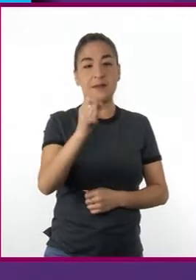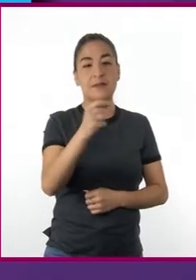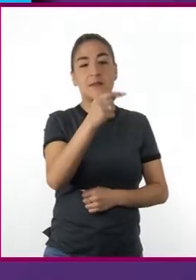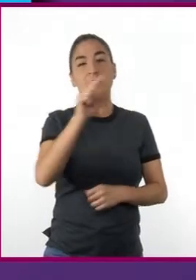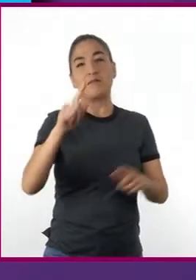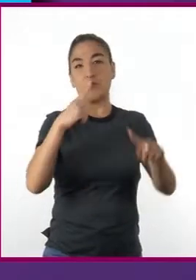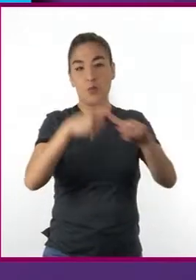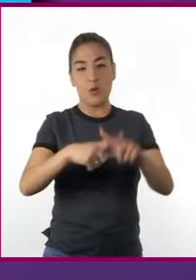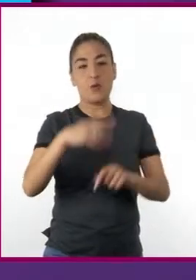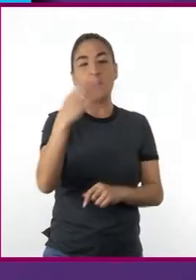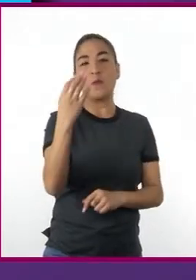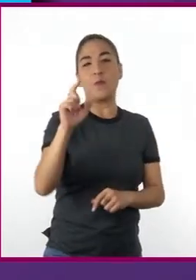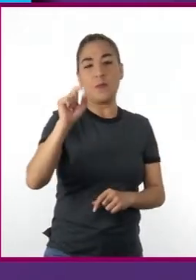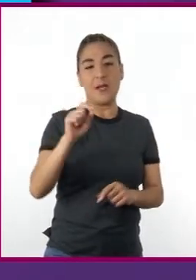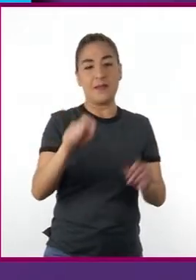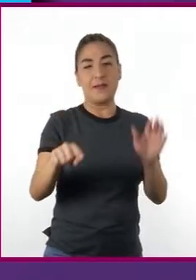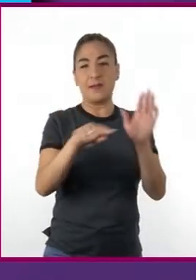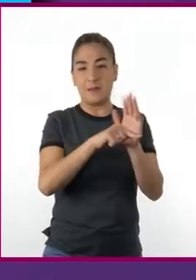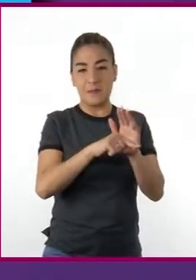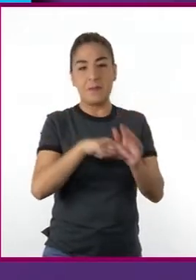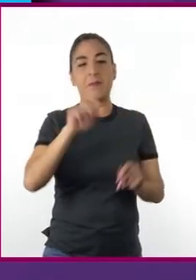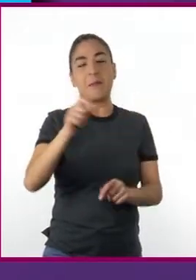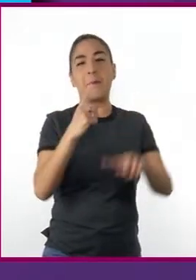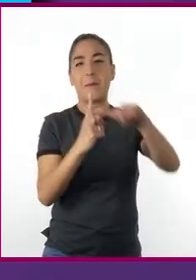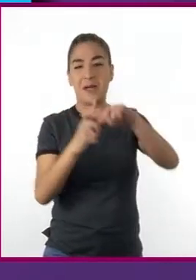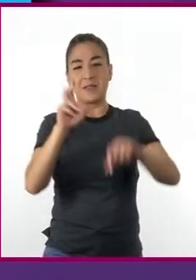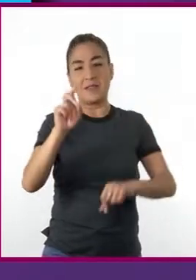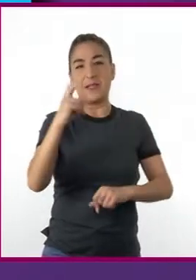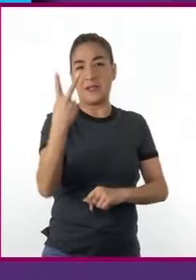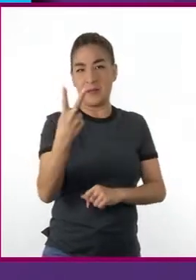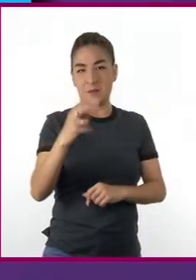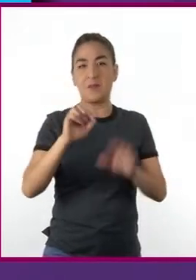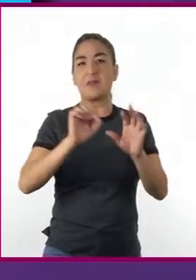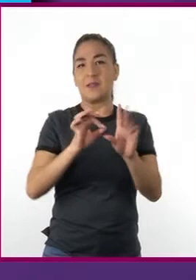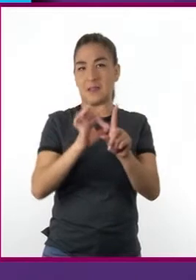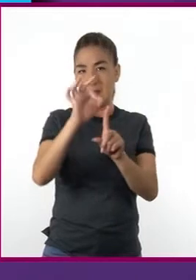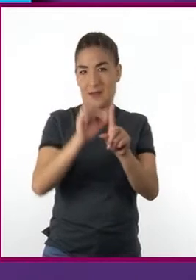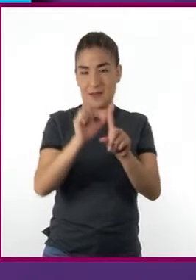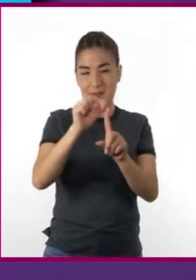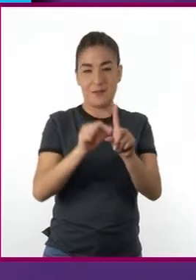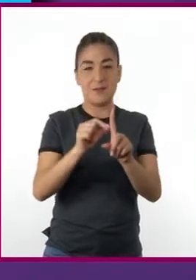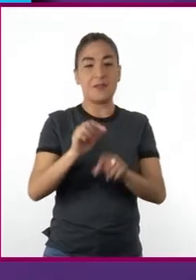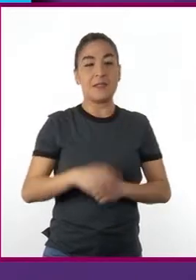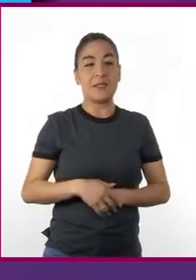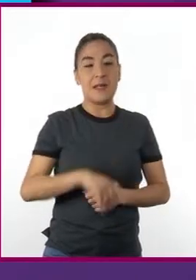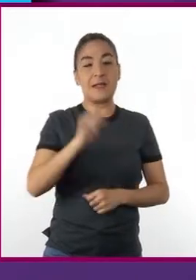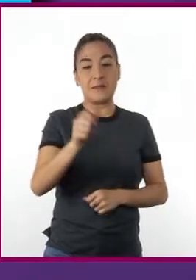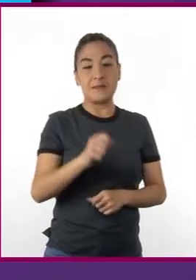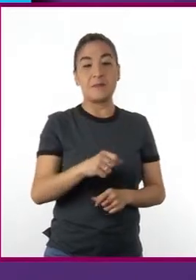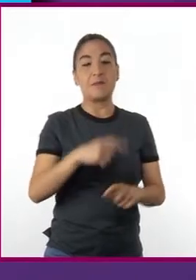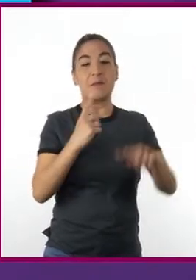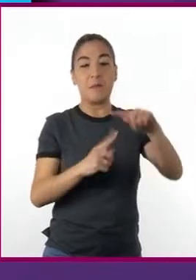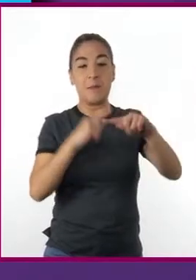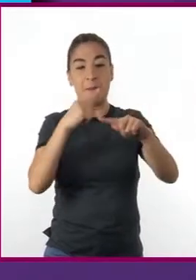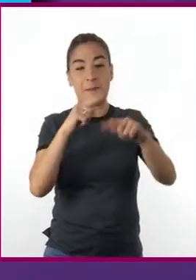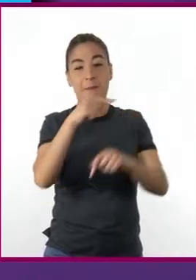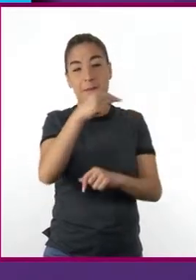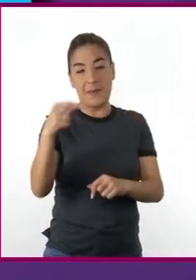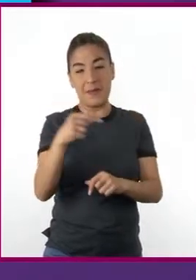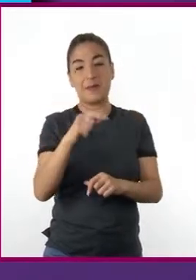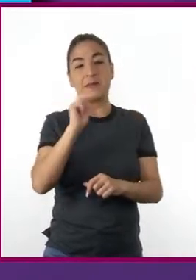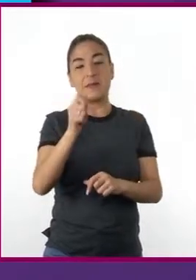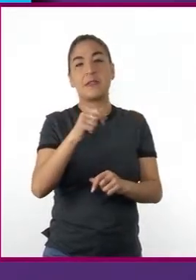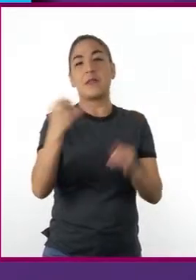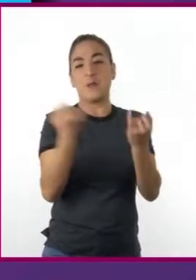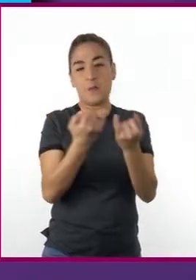más 32 grados. Hacemos las operaciones. Menos 180 quintos más 32 es igual a